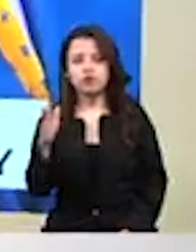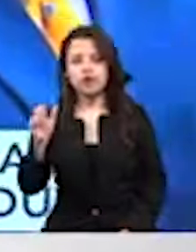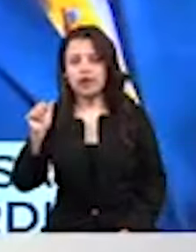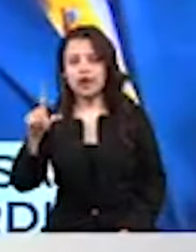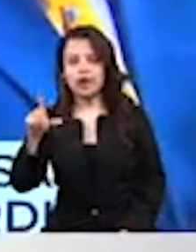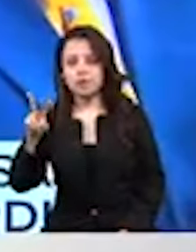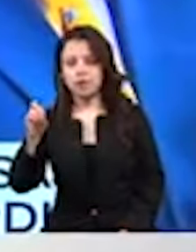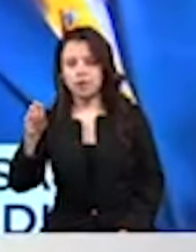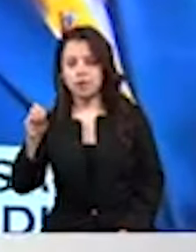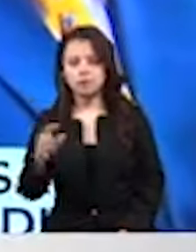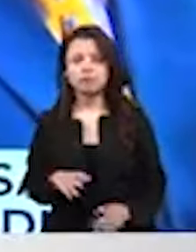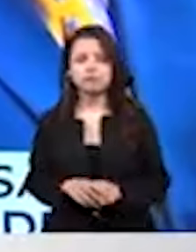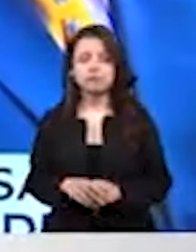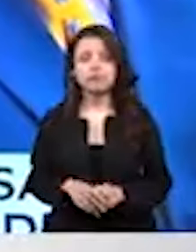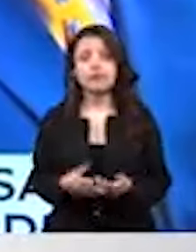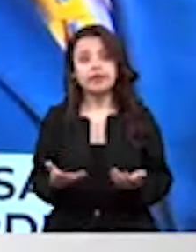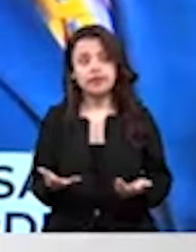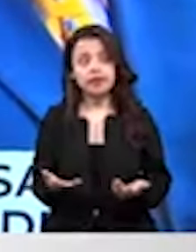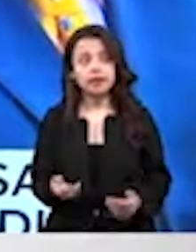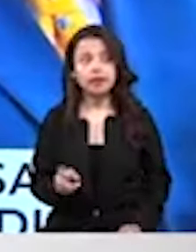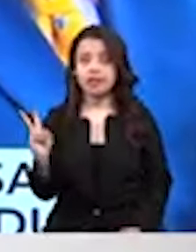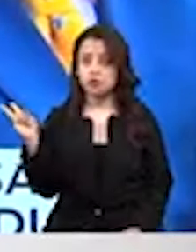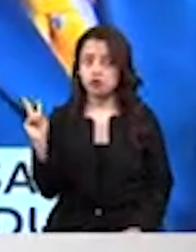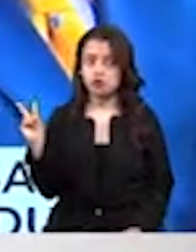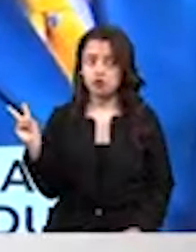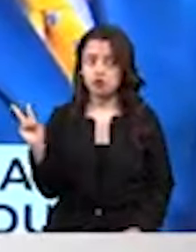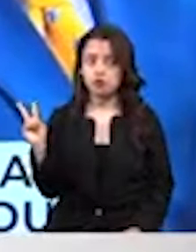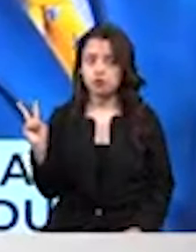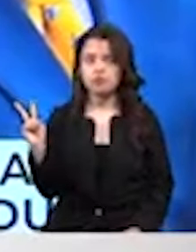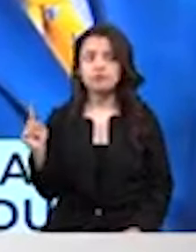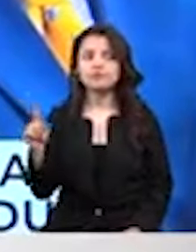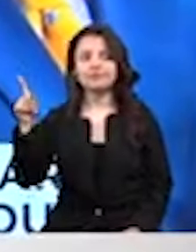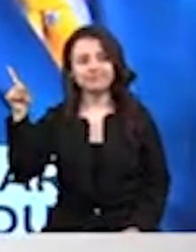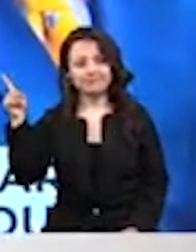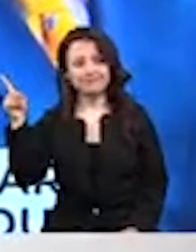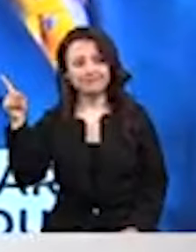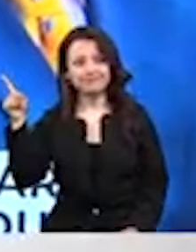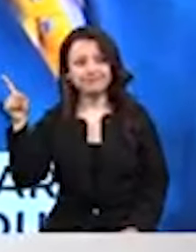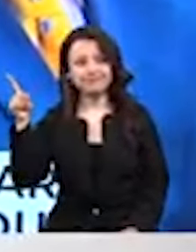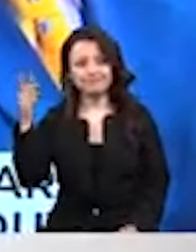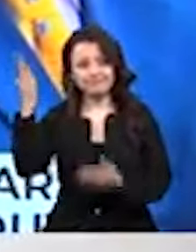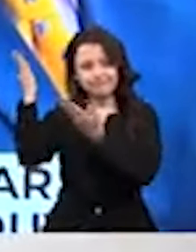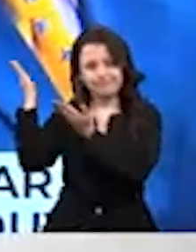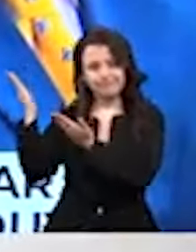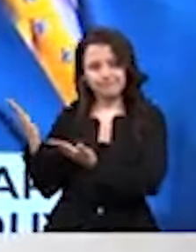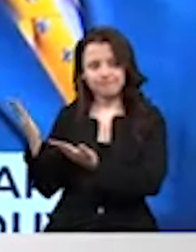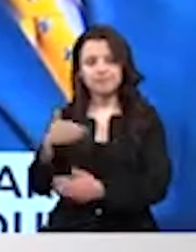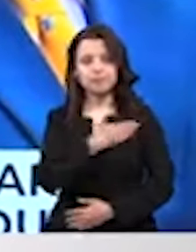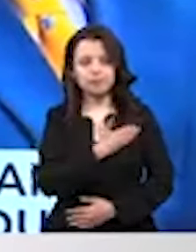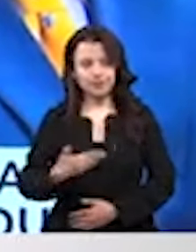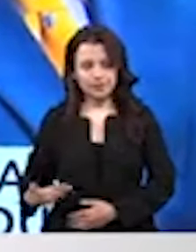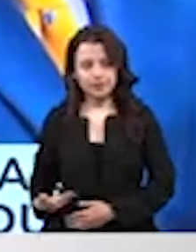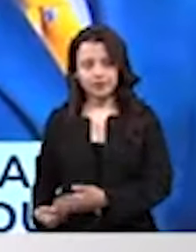quieren que se le formulen cargos. Y estos dos magistrados, por supuesto, está el presidente, quien preside hoy esa sala plena del